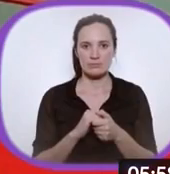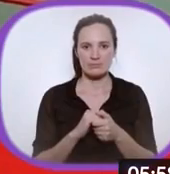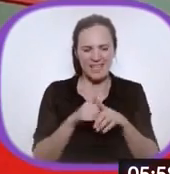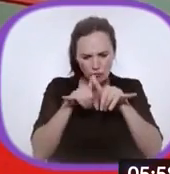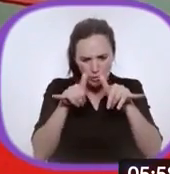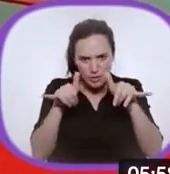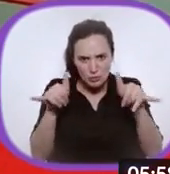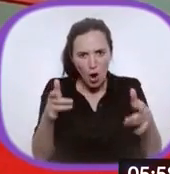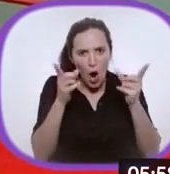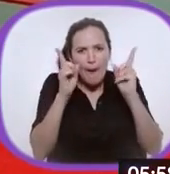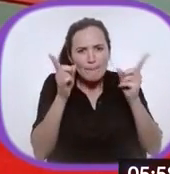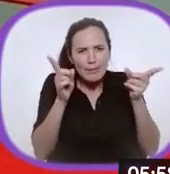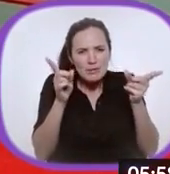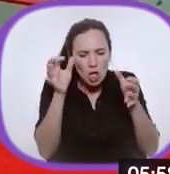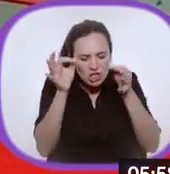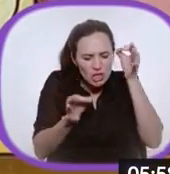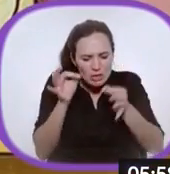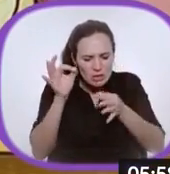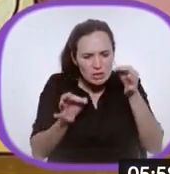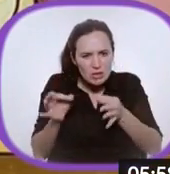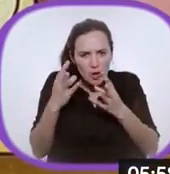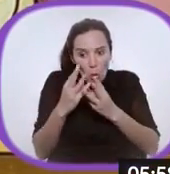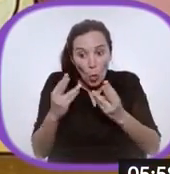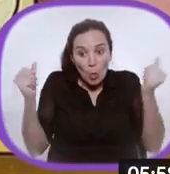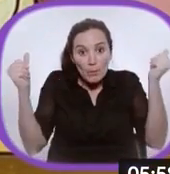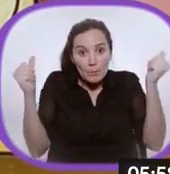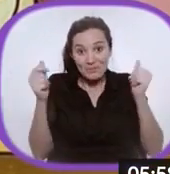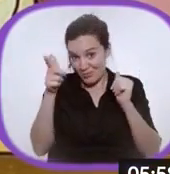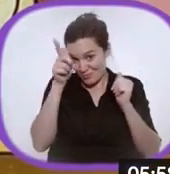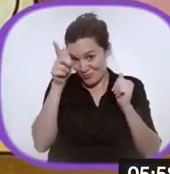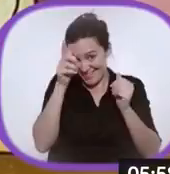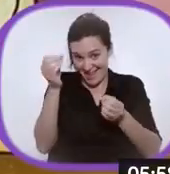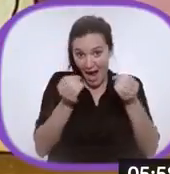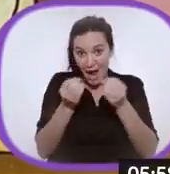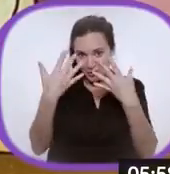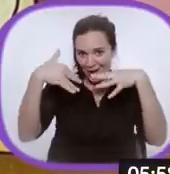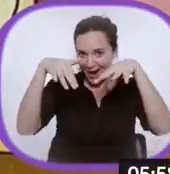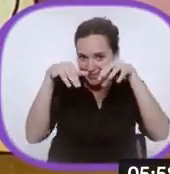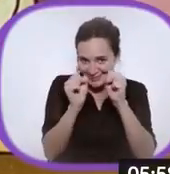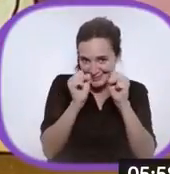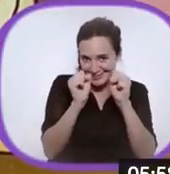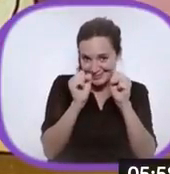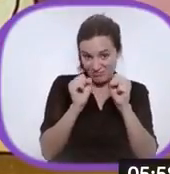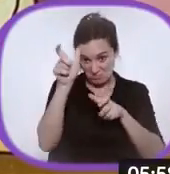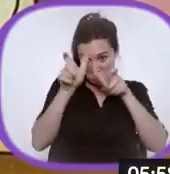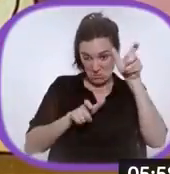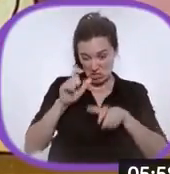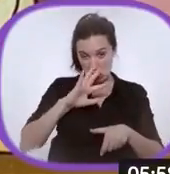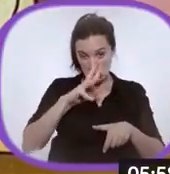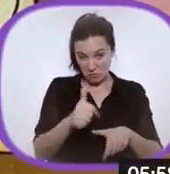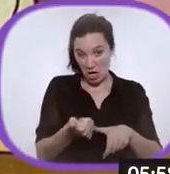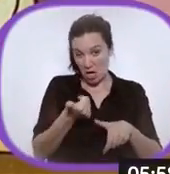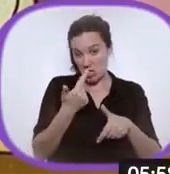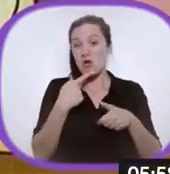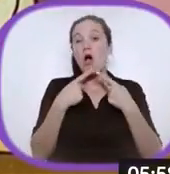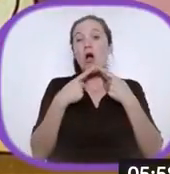Más sobre la desaparición del renombrado científico, el profesor Tornasol. La policía ha identificado el auto usado por los secuestradores como un gran sedán color